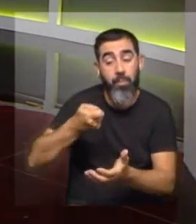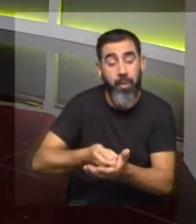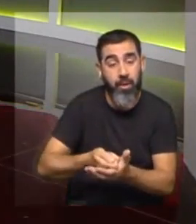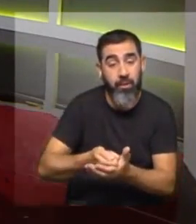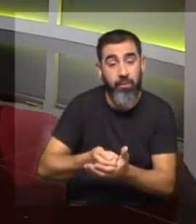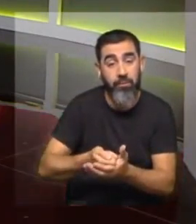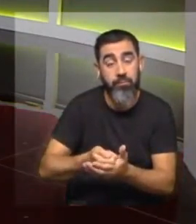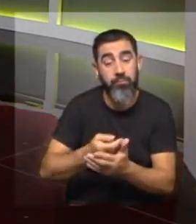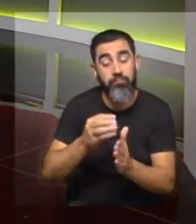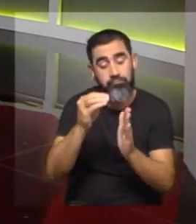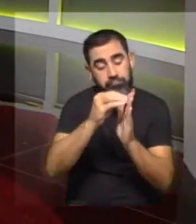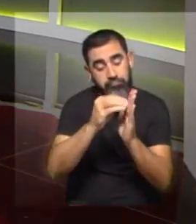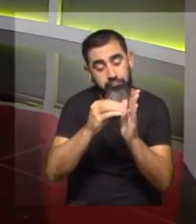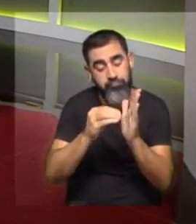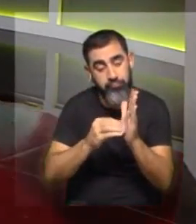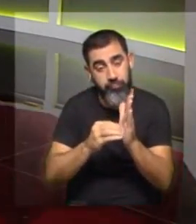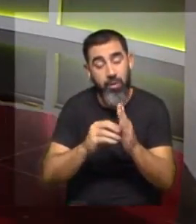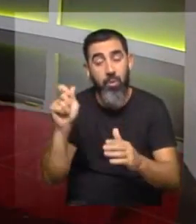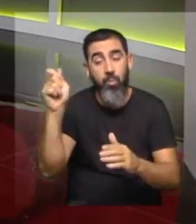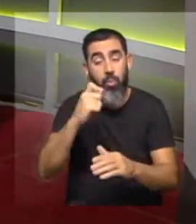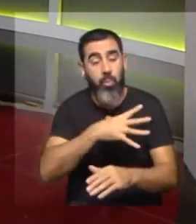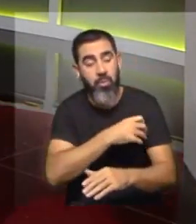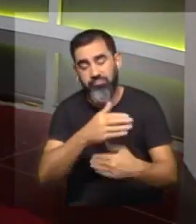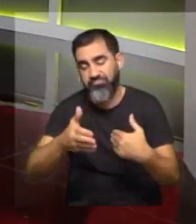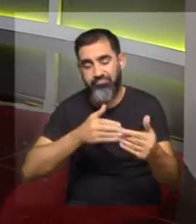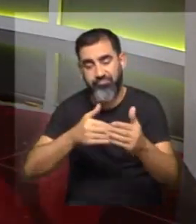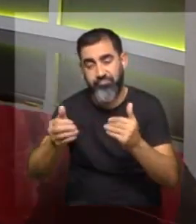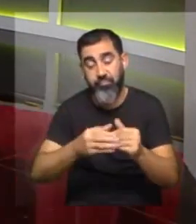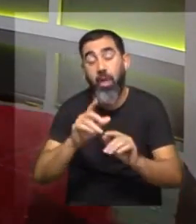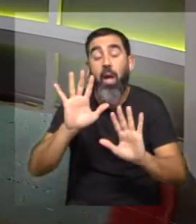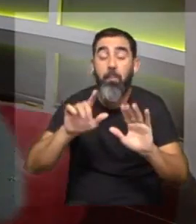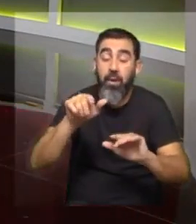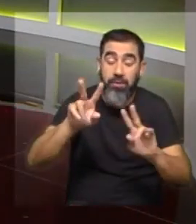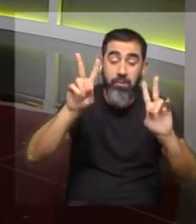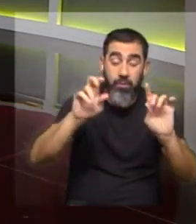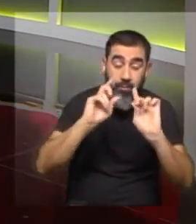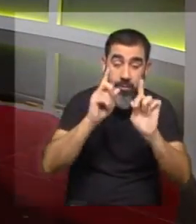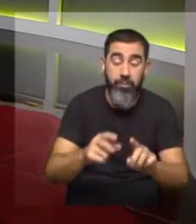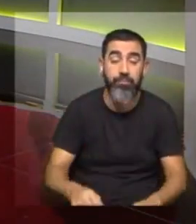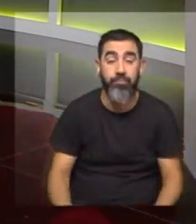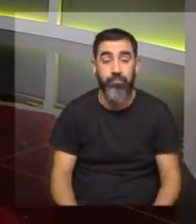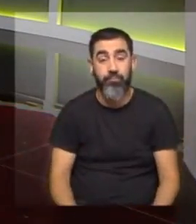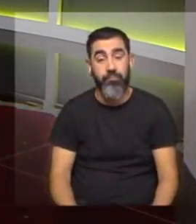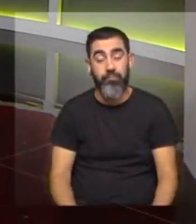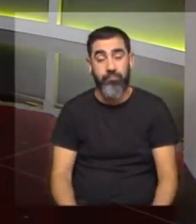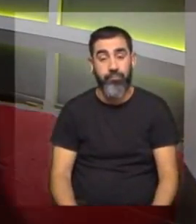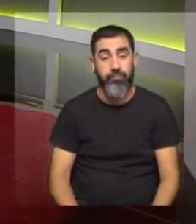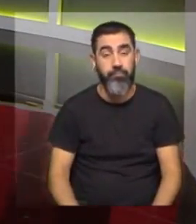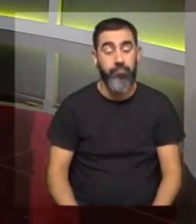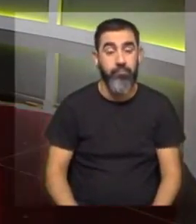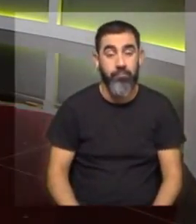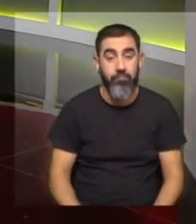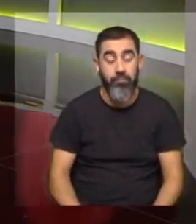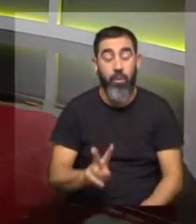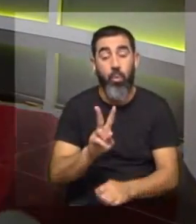por registrar y tomar la presión y en el sector público eso no ocurre y entonces tal vez eso también contribuya, ¿verdad?, a que el cuidado que se le